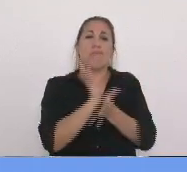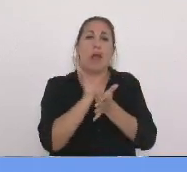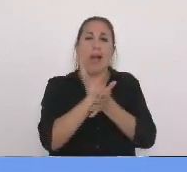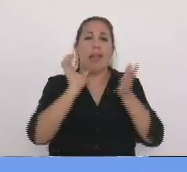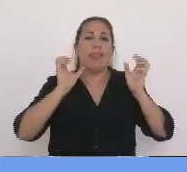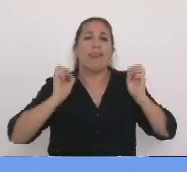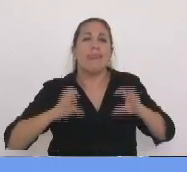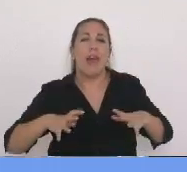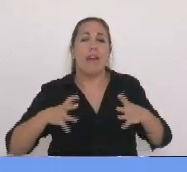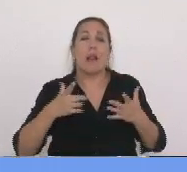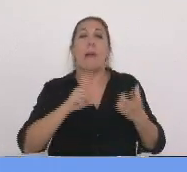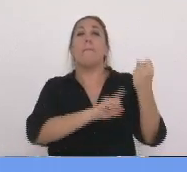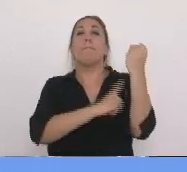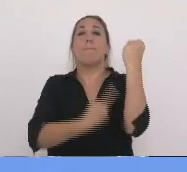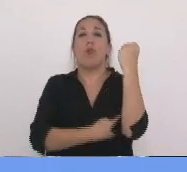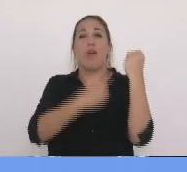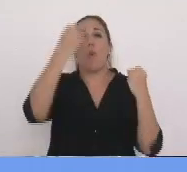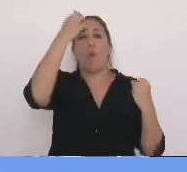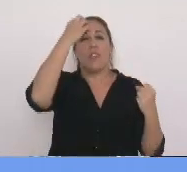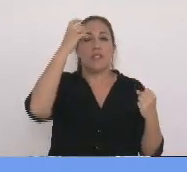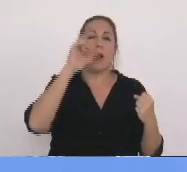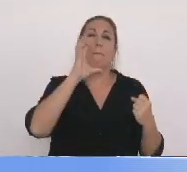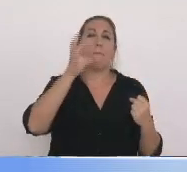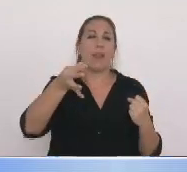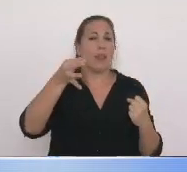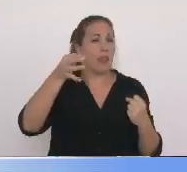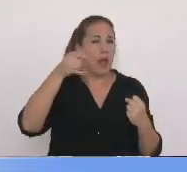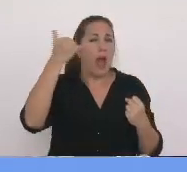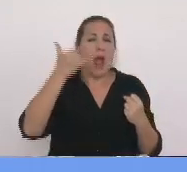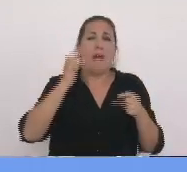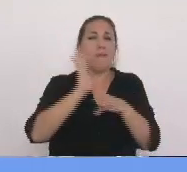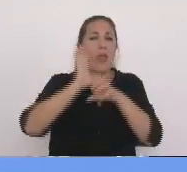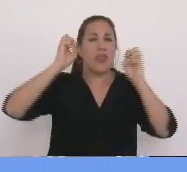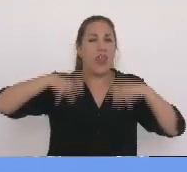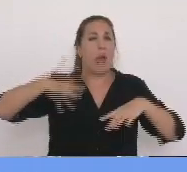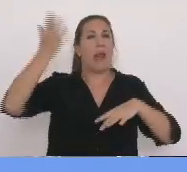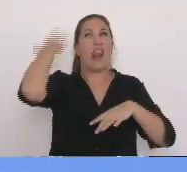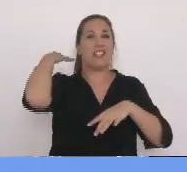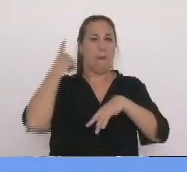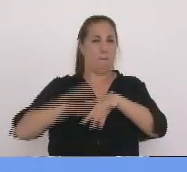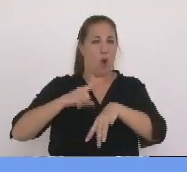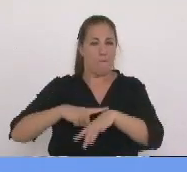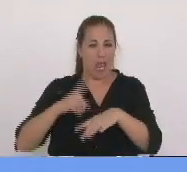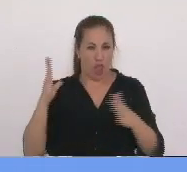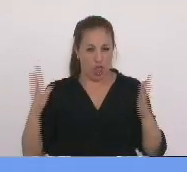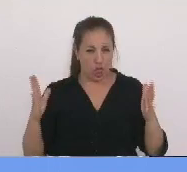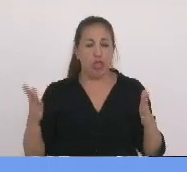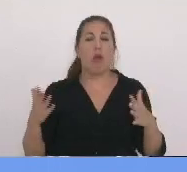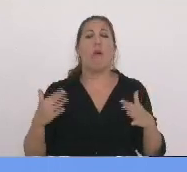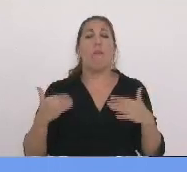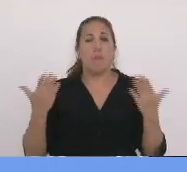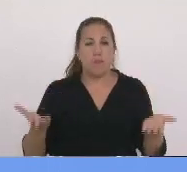entonces el poder judicial demostraba de manera profunda en aquel entonces y por esa razón